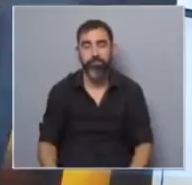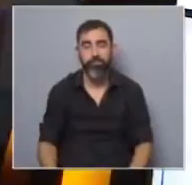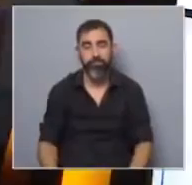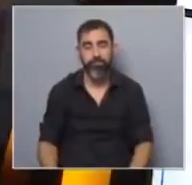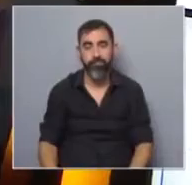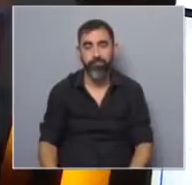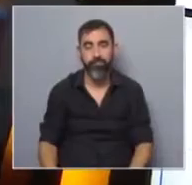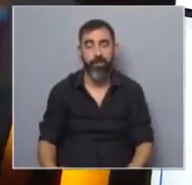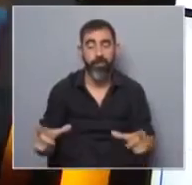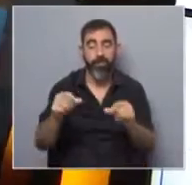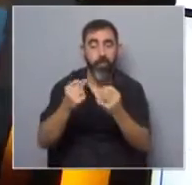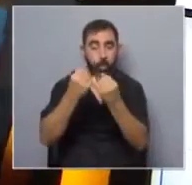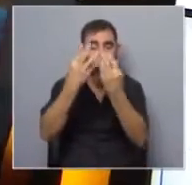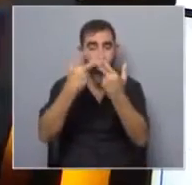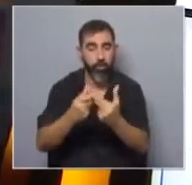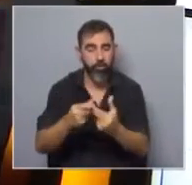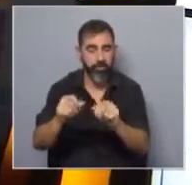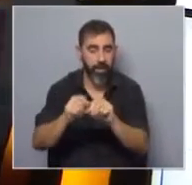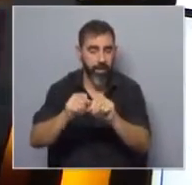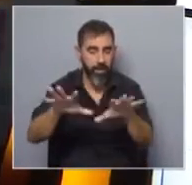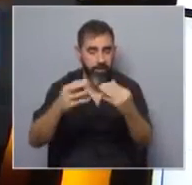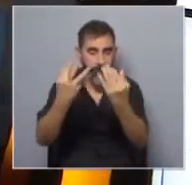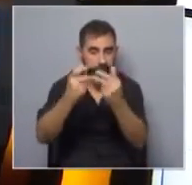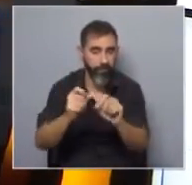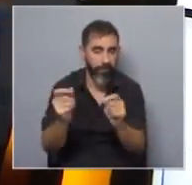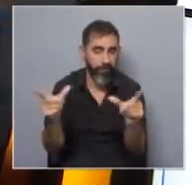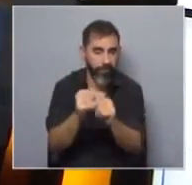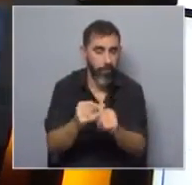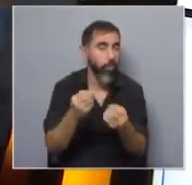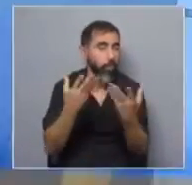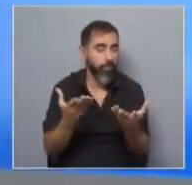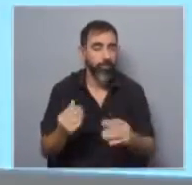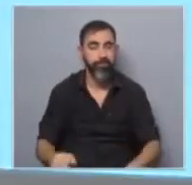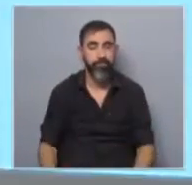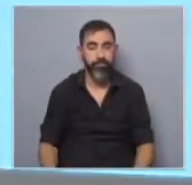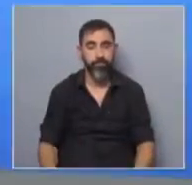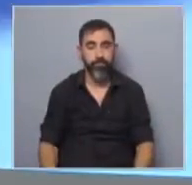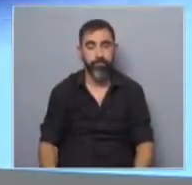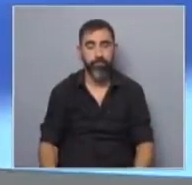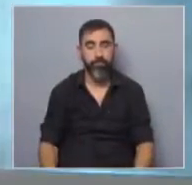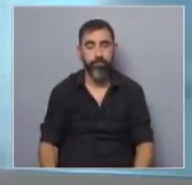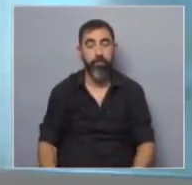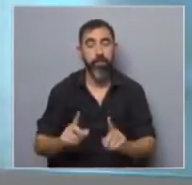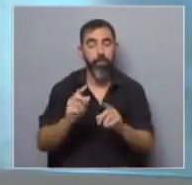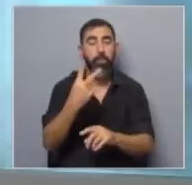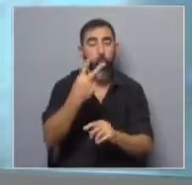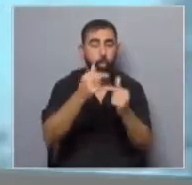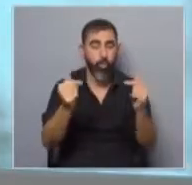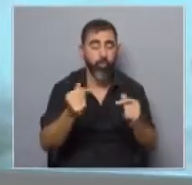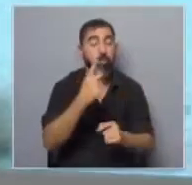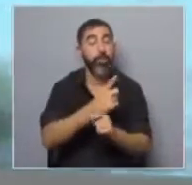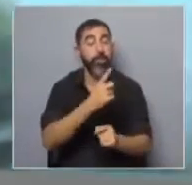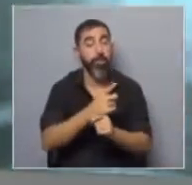Claro. Desmontamos esta organización. Y aquí yo diría dos cosas. En primer